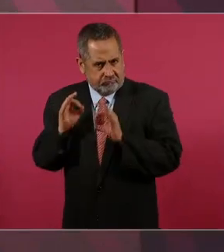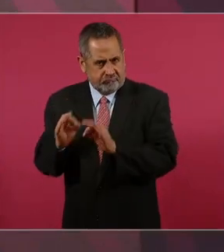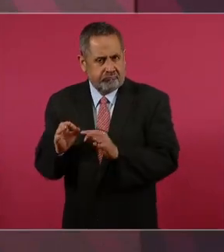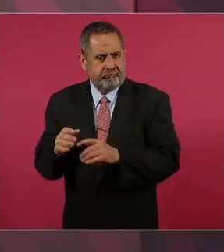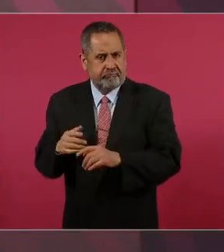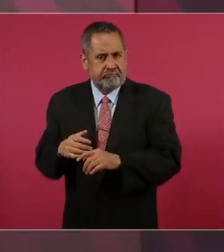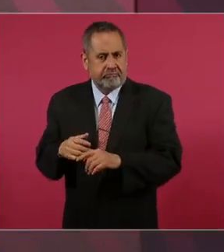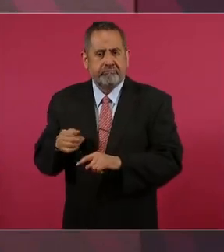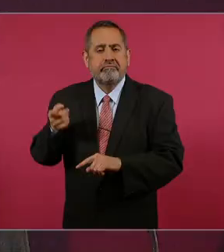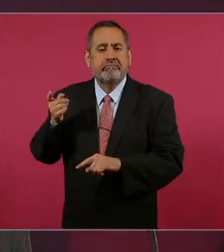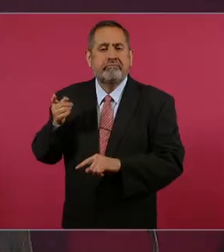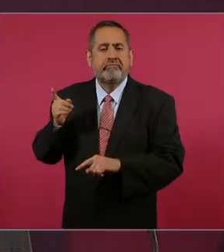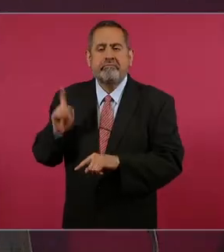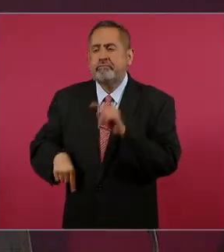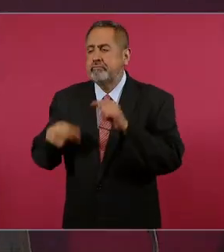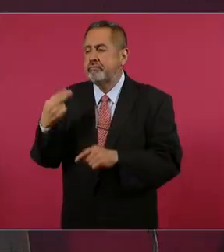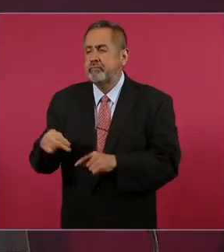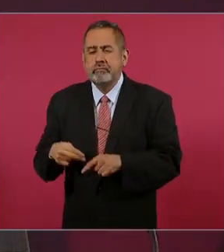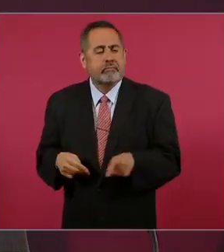si no dijo eso